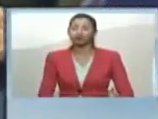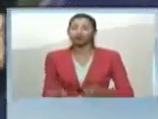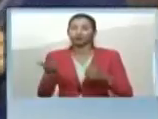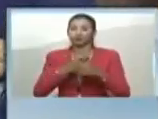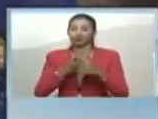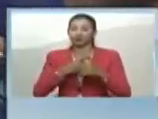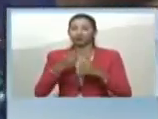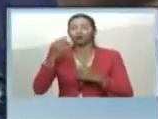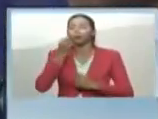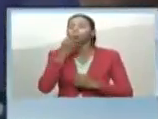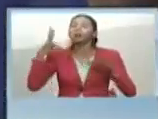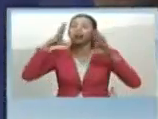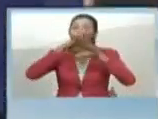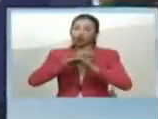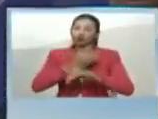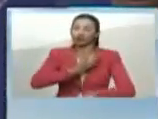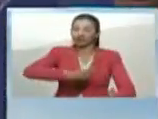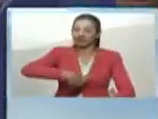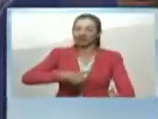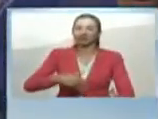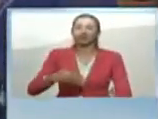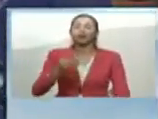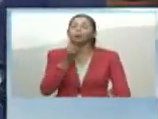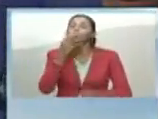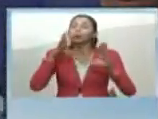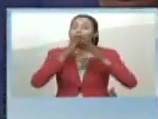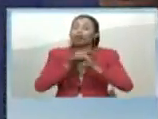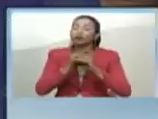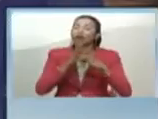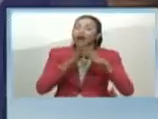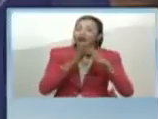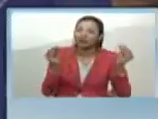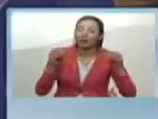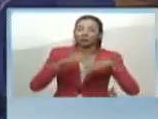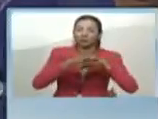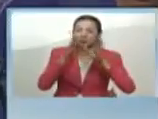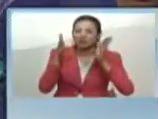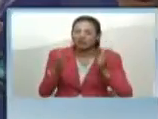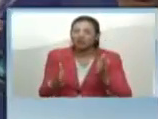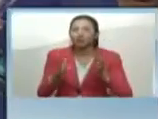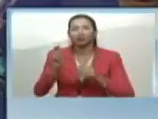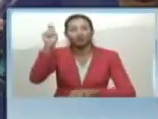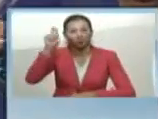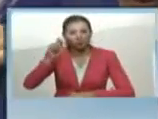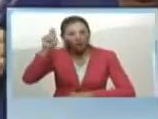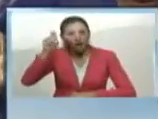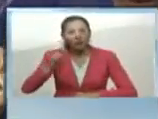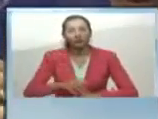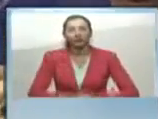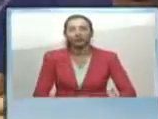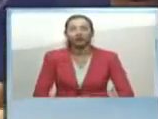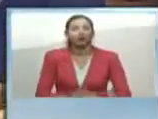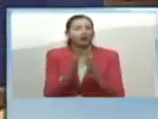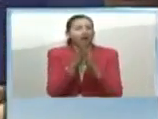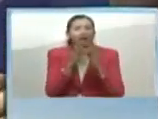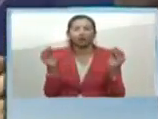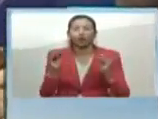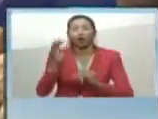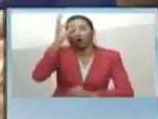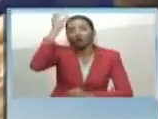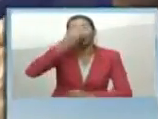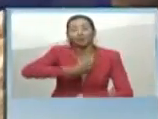noches, presidente. Buenas noches a todos los ministros, diputados y a todos los